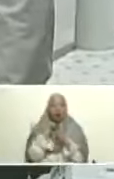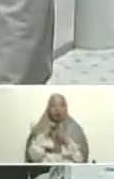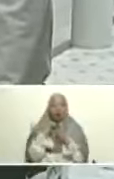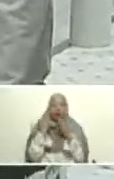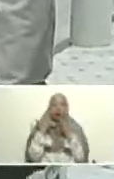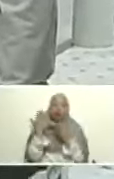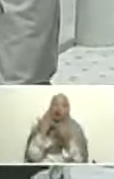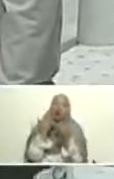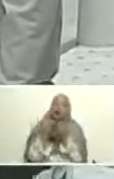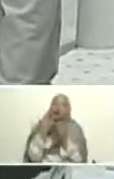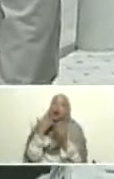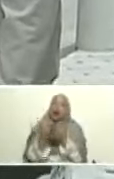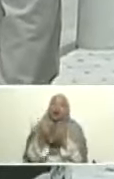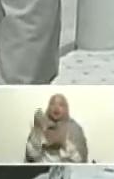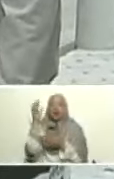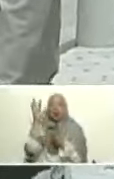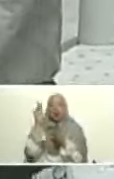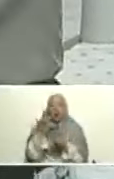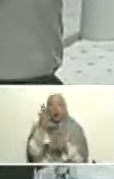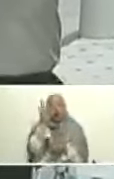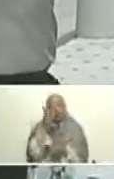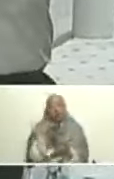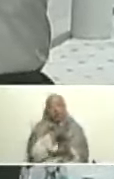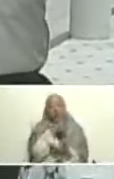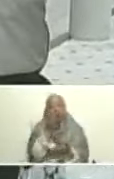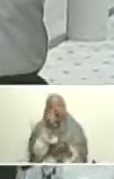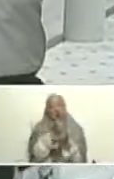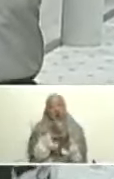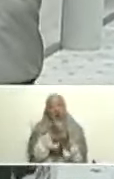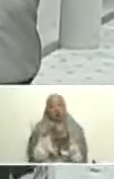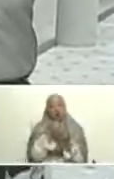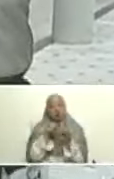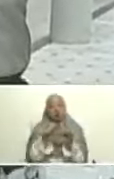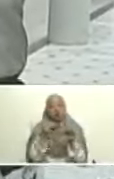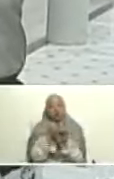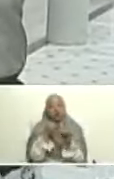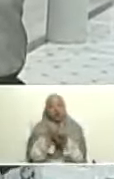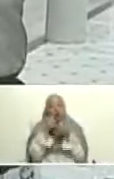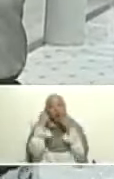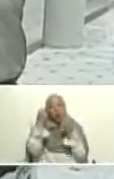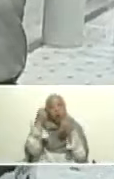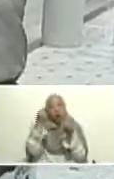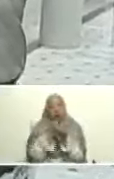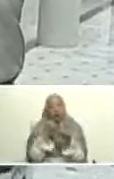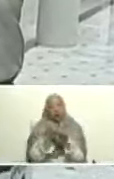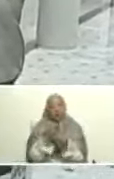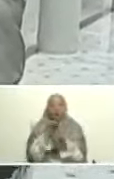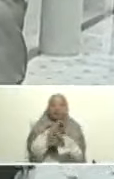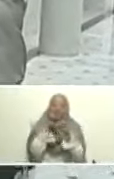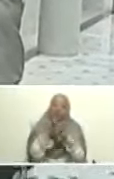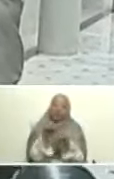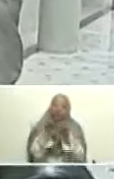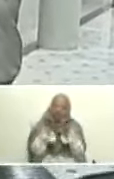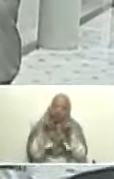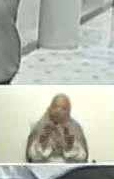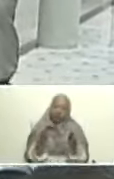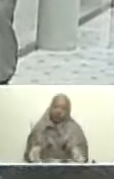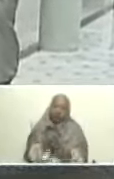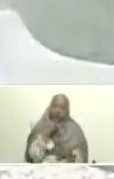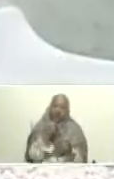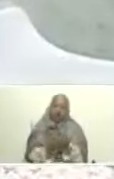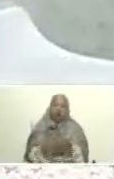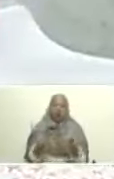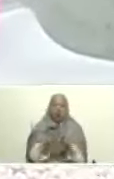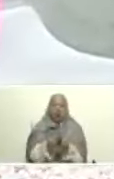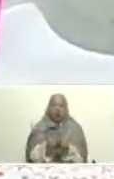gracias, muchísimas bendiciones. Mis queridas vecinas. Para ustedes, de verdad que seguimos luchando allá en San Antonio. Feliz Navidad. Por esta revolución, igual. Que Dios